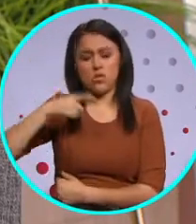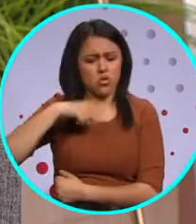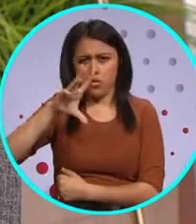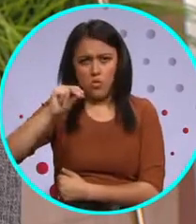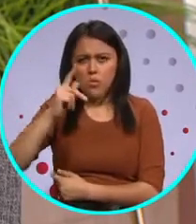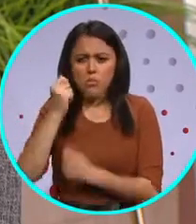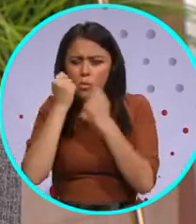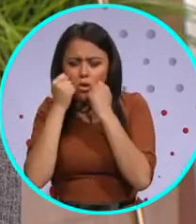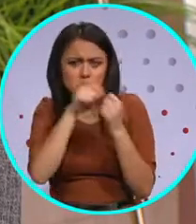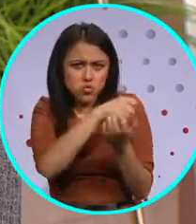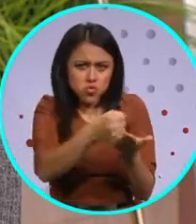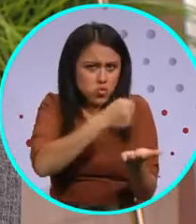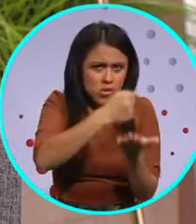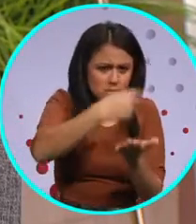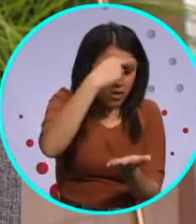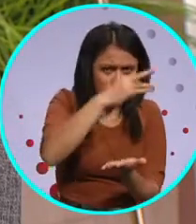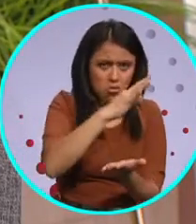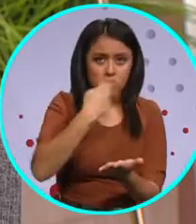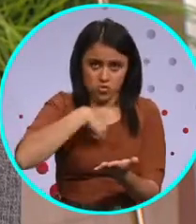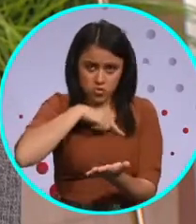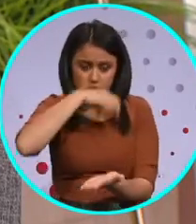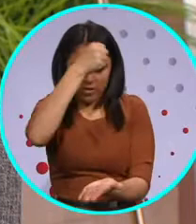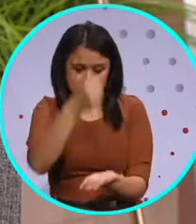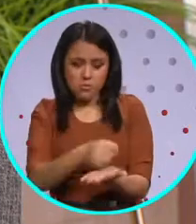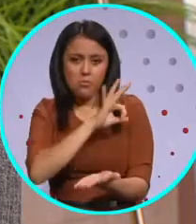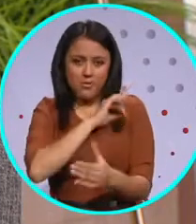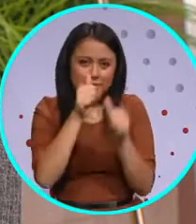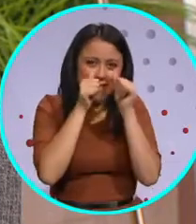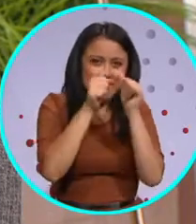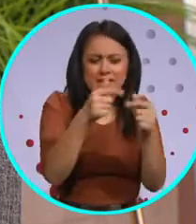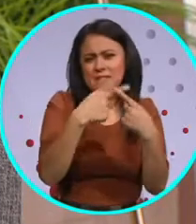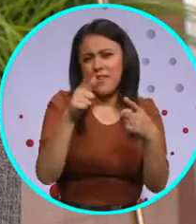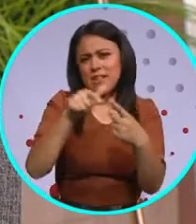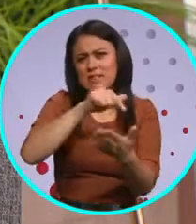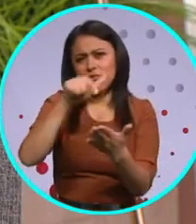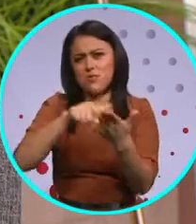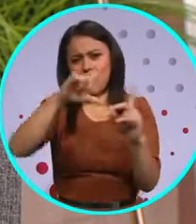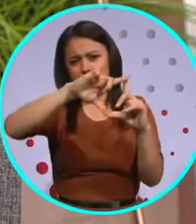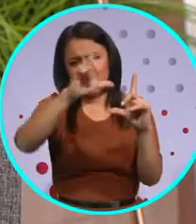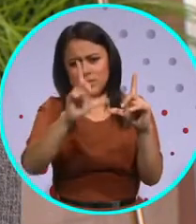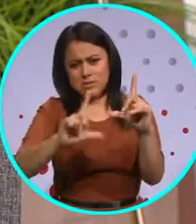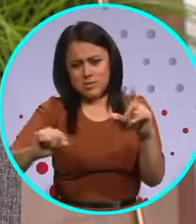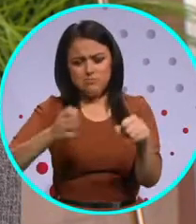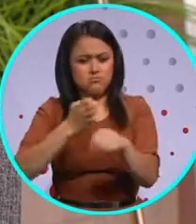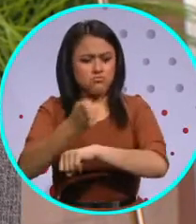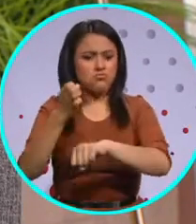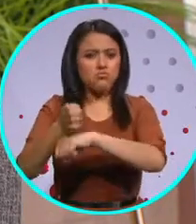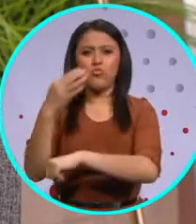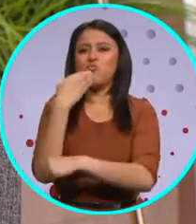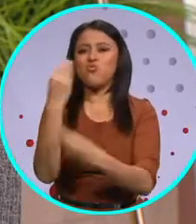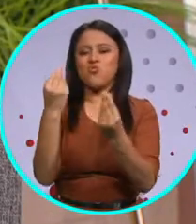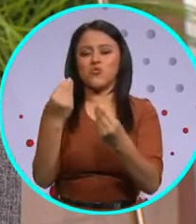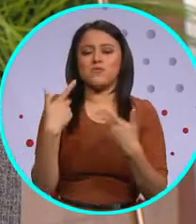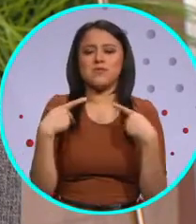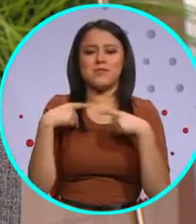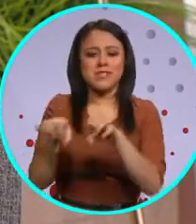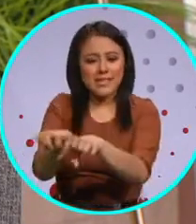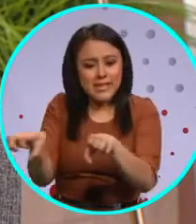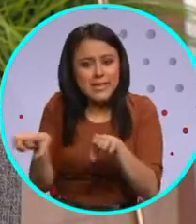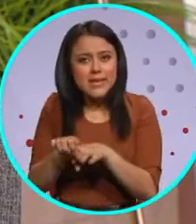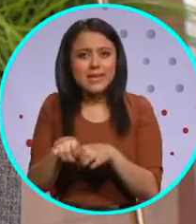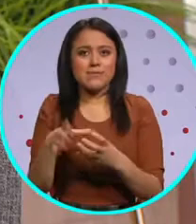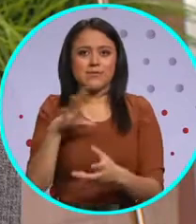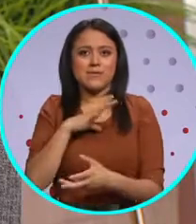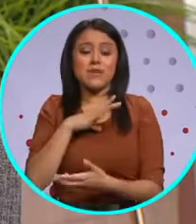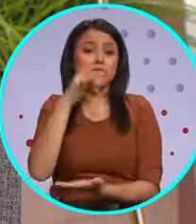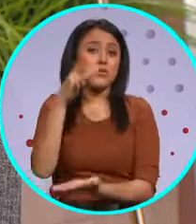mexico como acaban de ver para ser atendidos por el equipo de a quien corresponda nosotros tenemos un gran gran equipo que está a lo largo del país lo